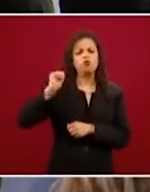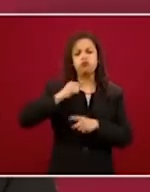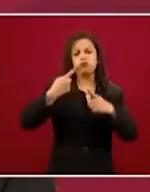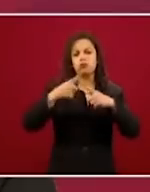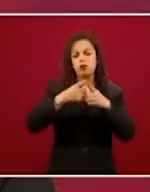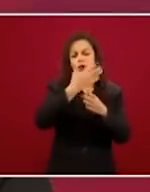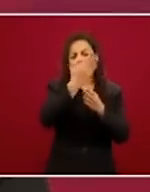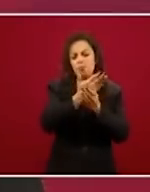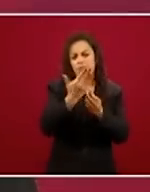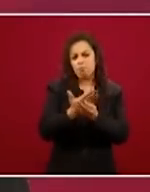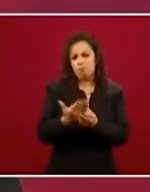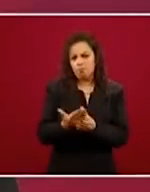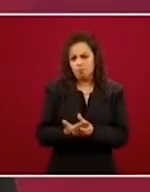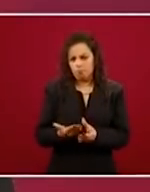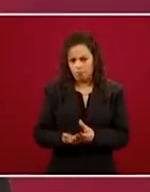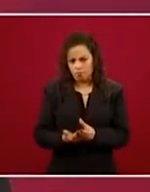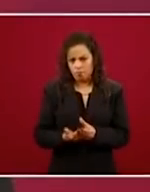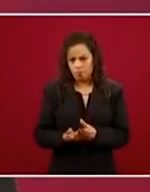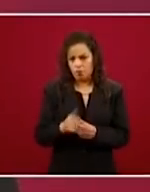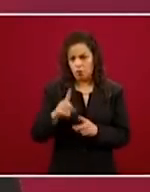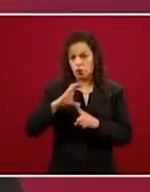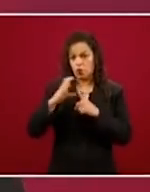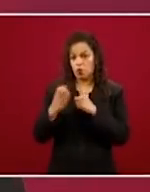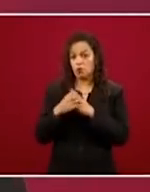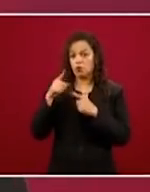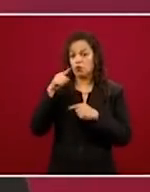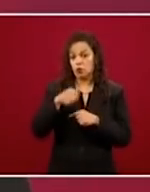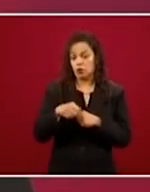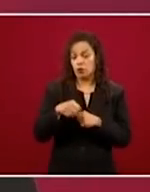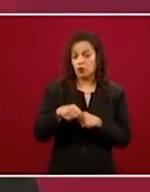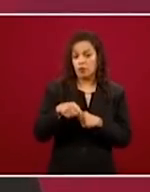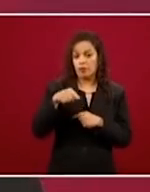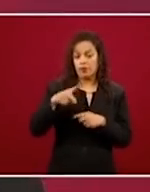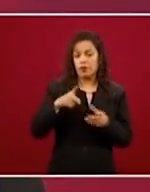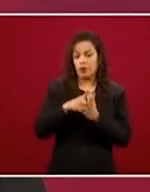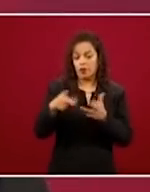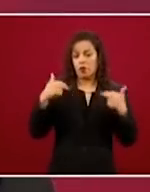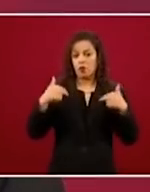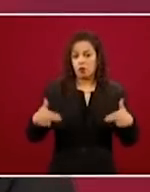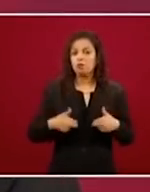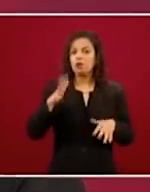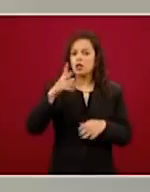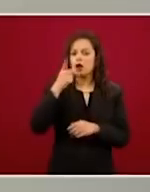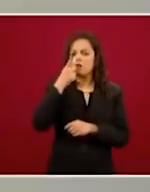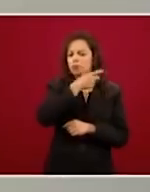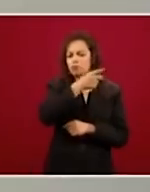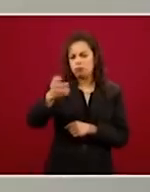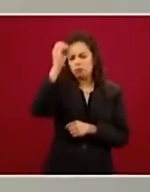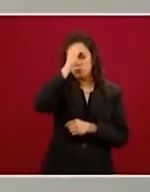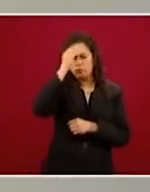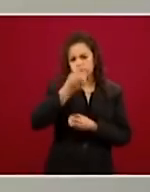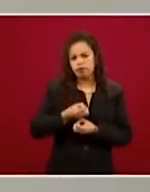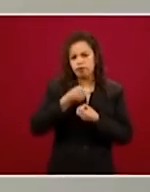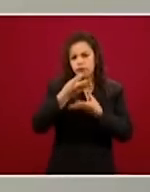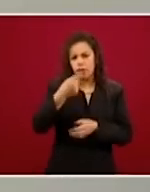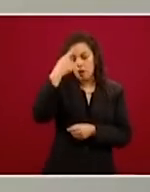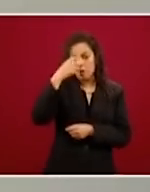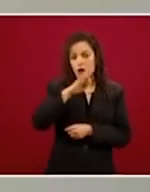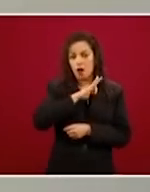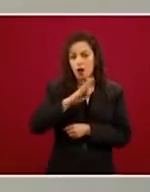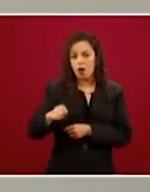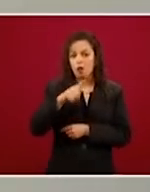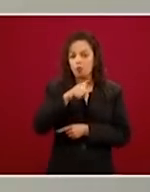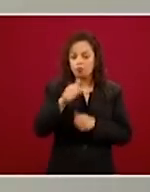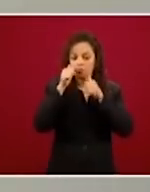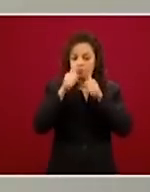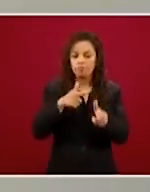la comisión interamericana de derechos humanos efectivamente ha hecho algunas recomendaciones para méxico y se está dando seguimiento por instrucción del presidente